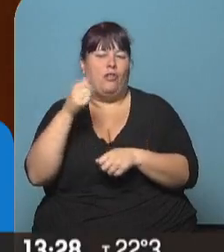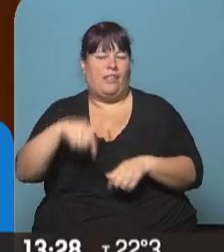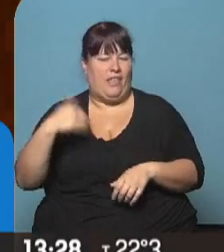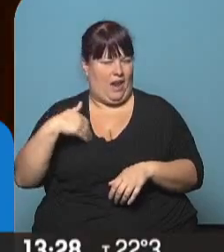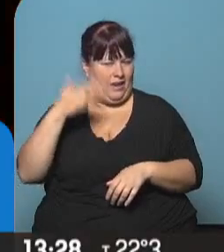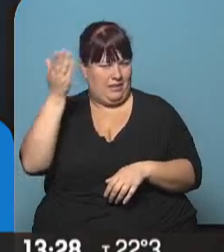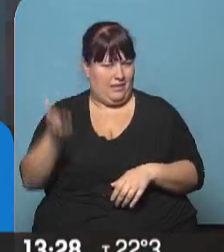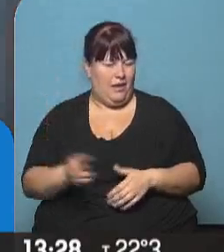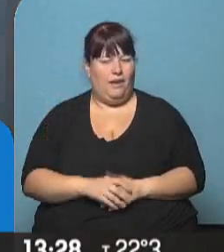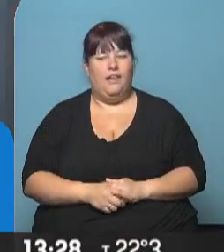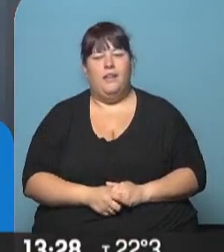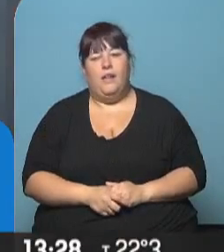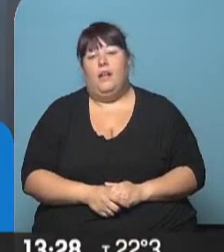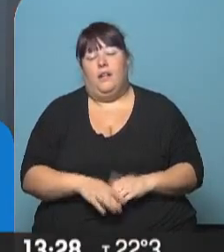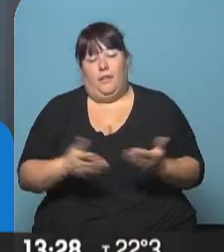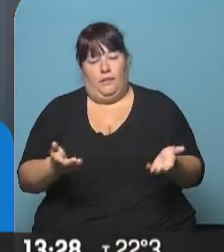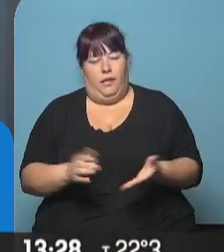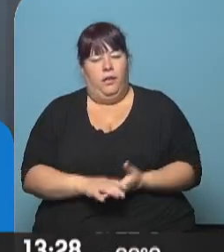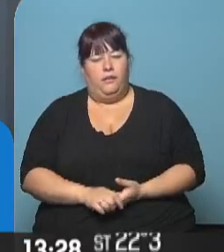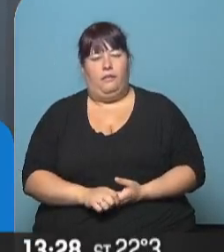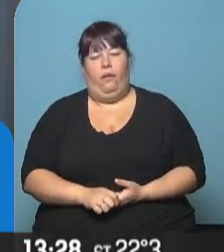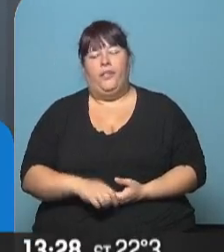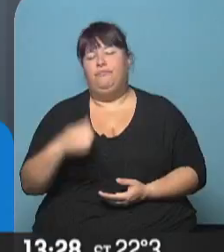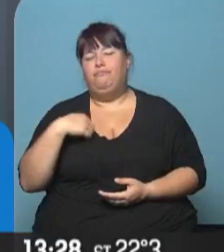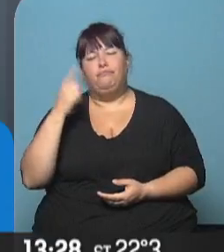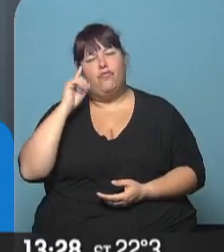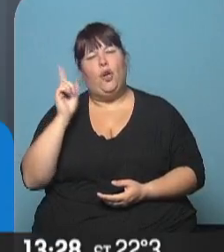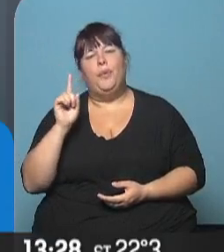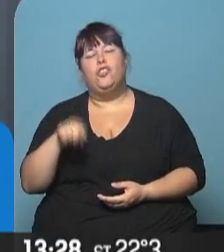argentina. Y yo no espero,